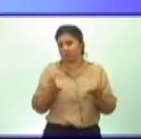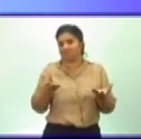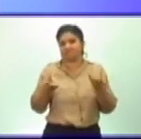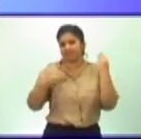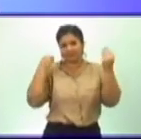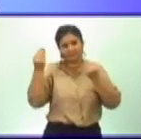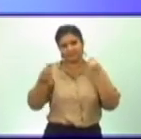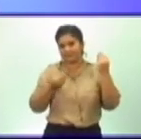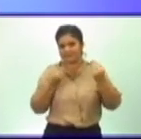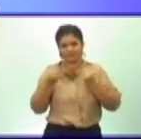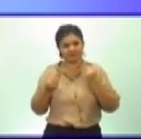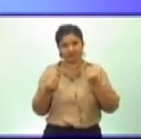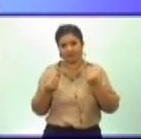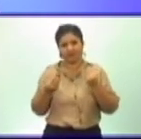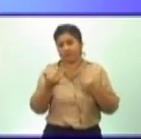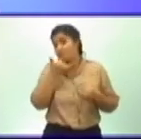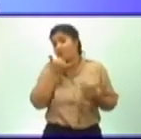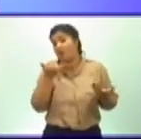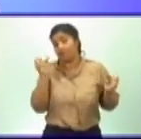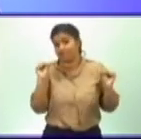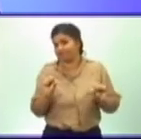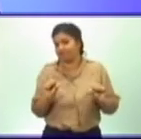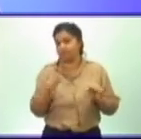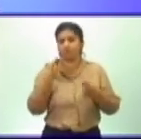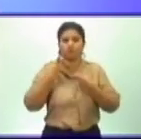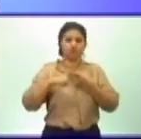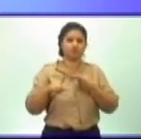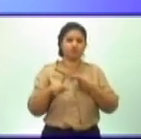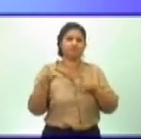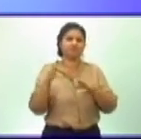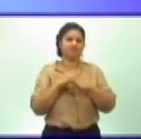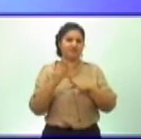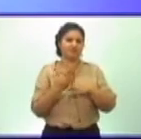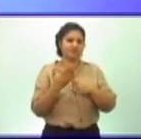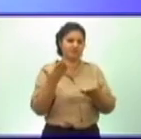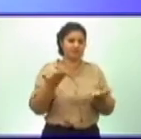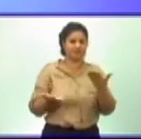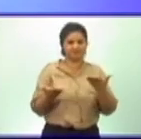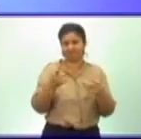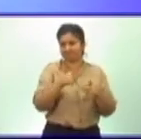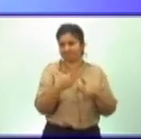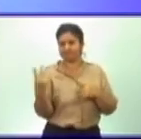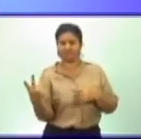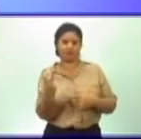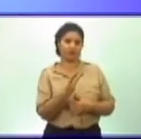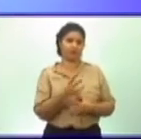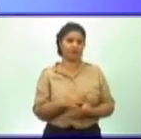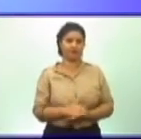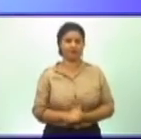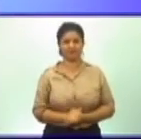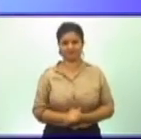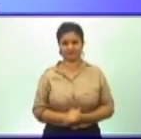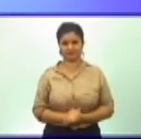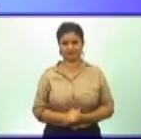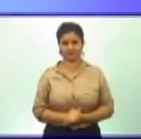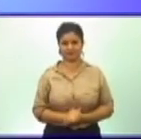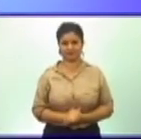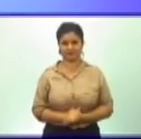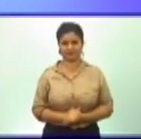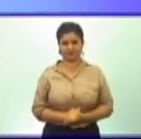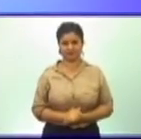qué diferencias existen entre los criterios de Orgón y su cuñado Cleanto. Vean entonces.